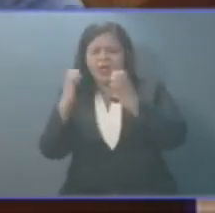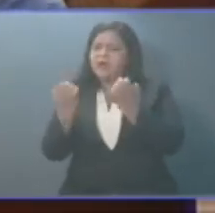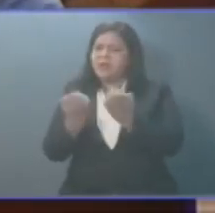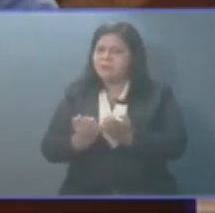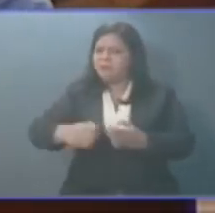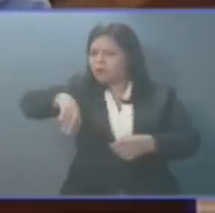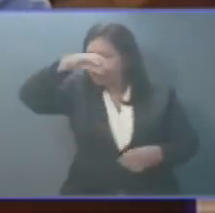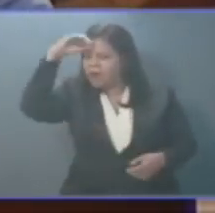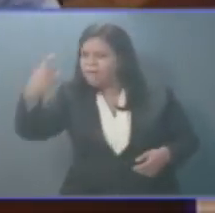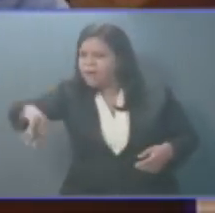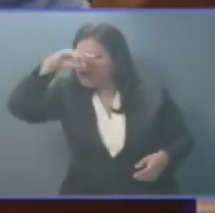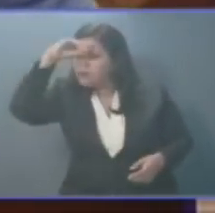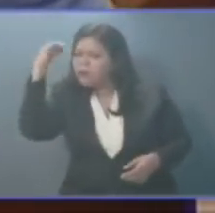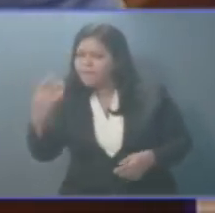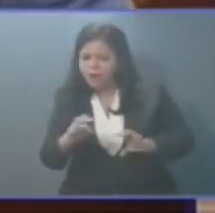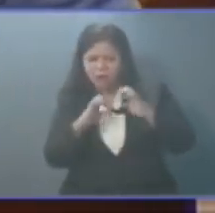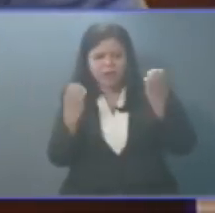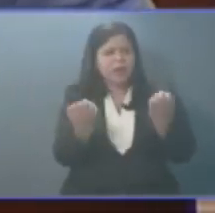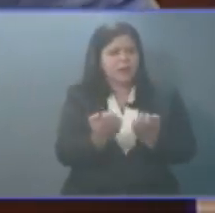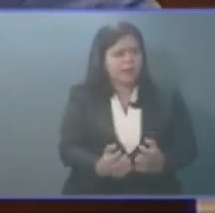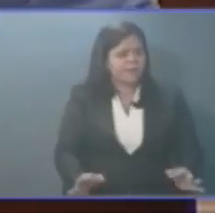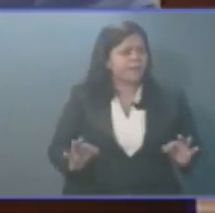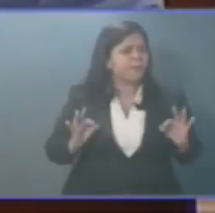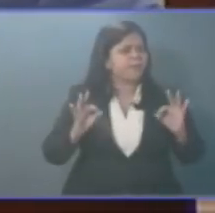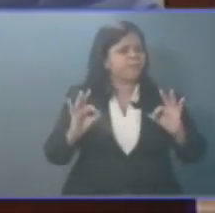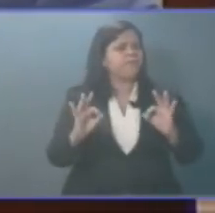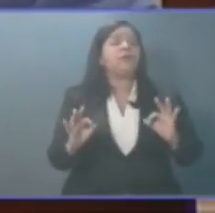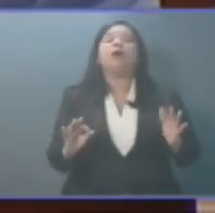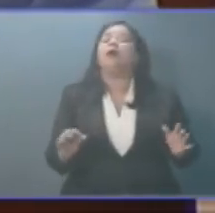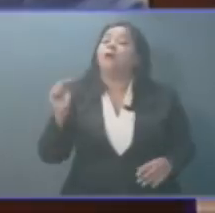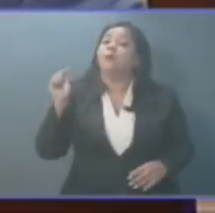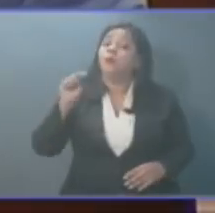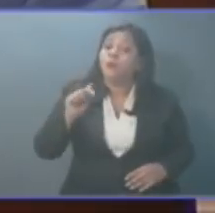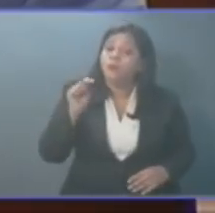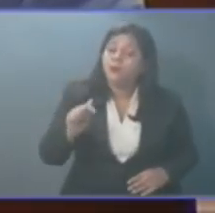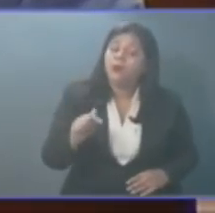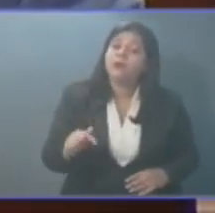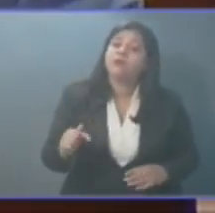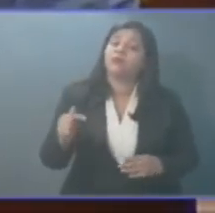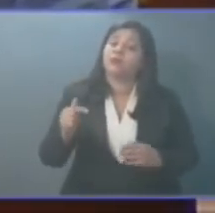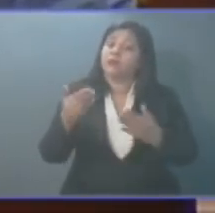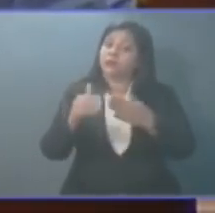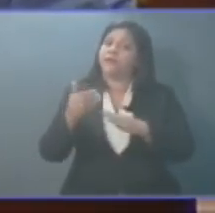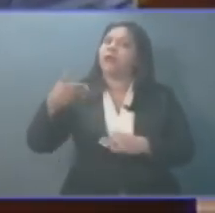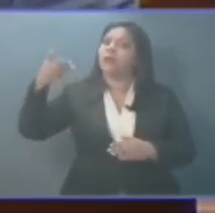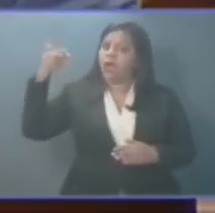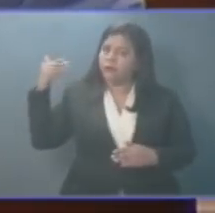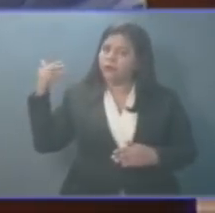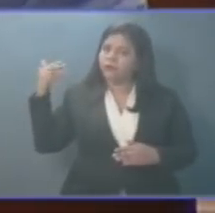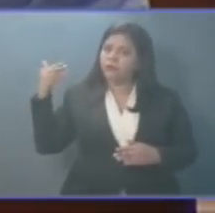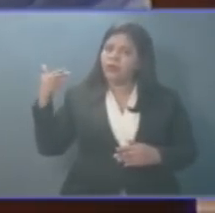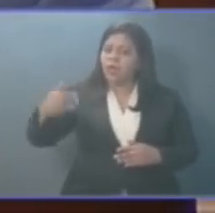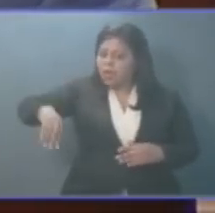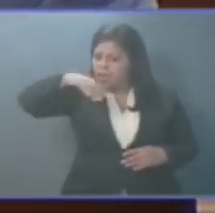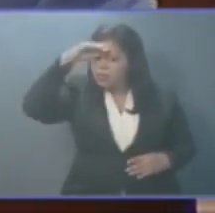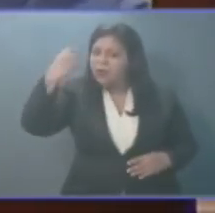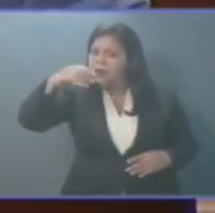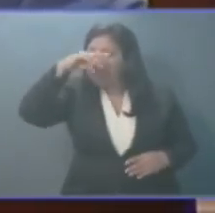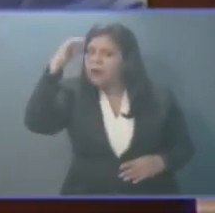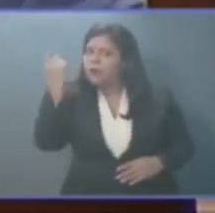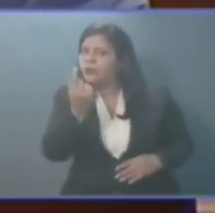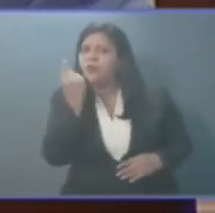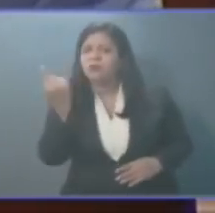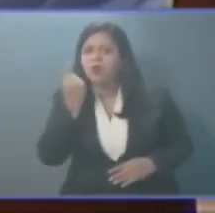es característico de este gabinete. Por eso, a diferencia del pasado, las obras ya no responden